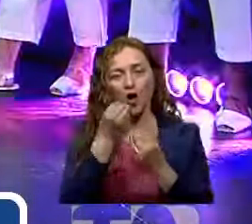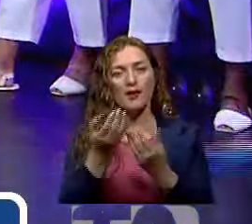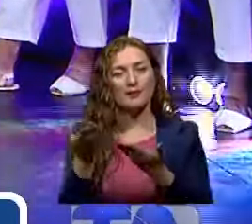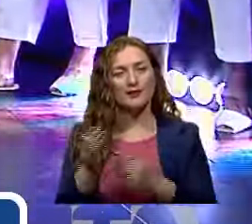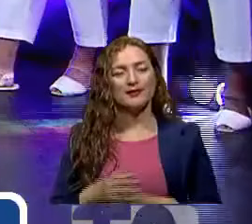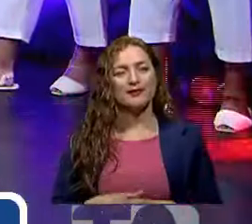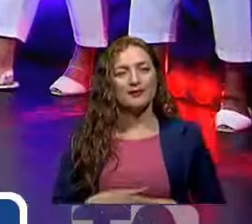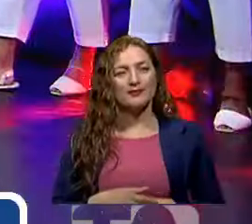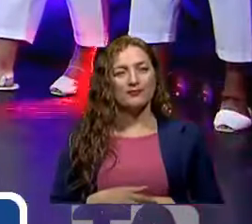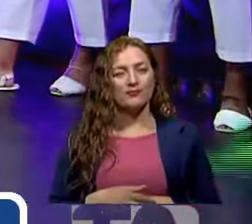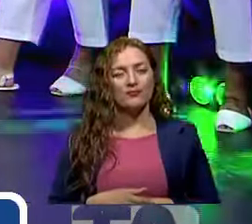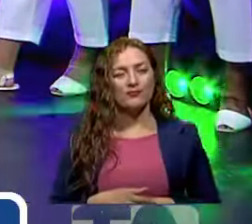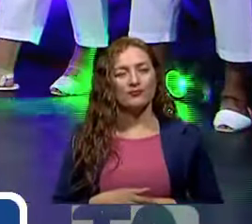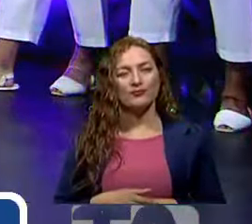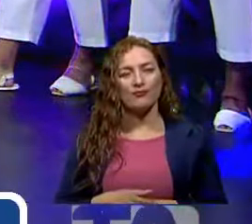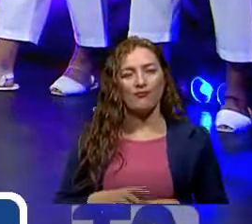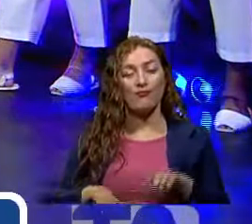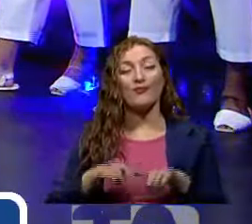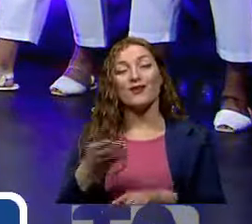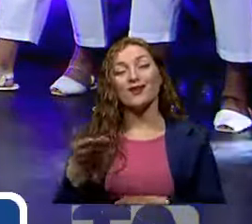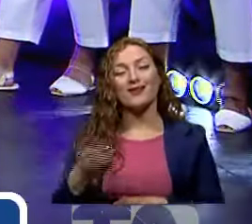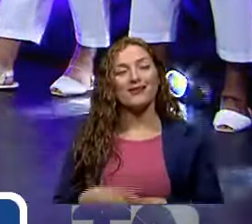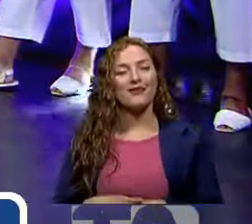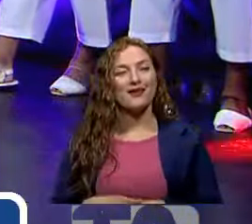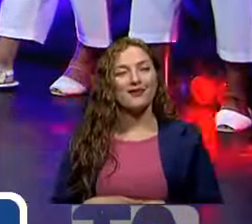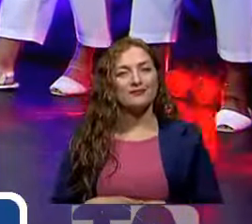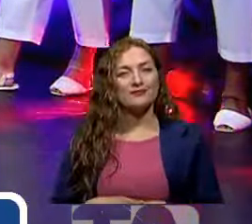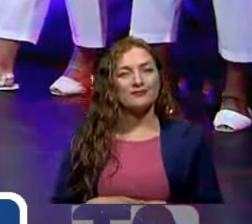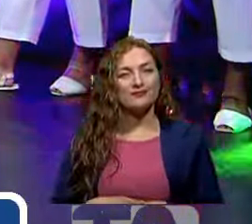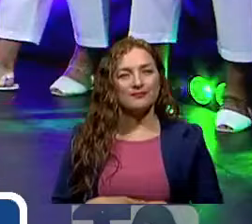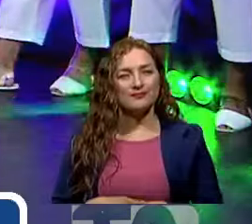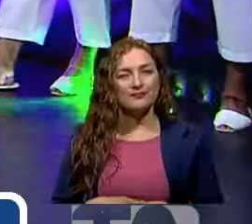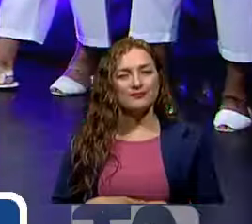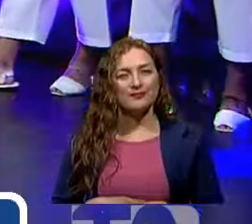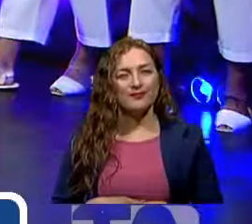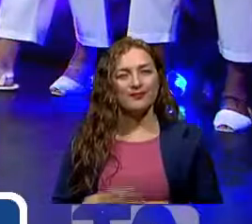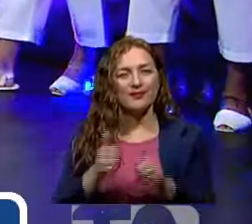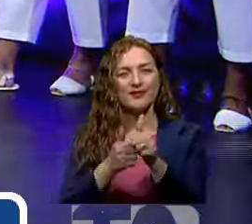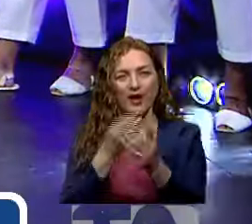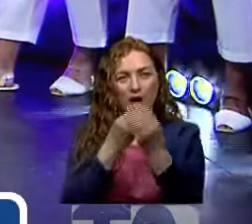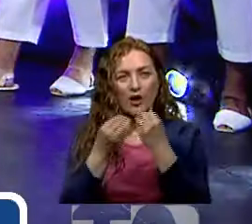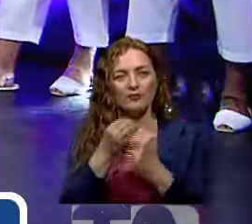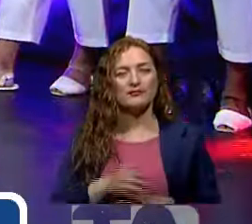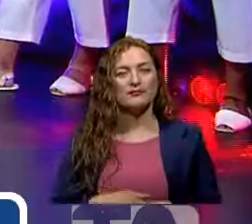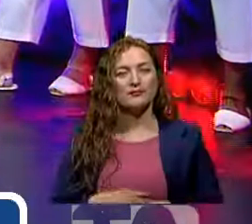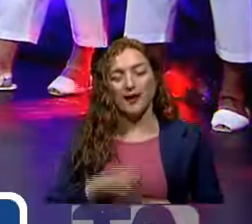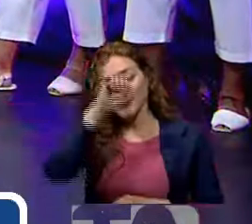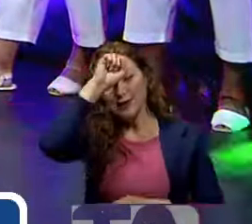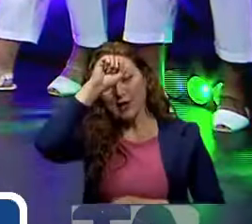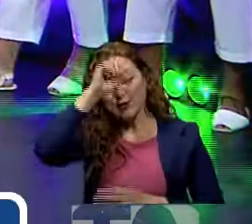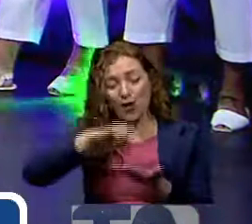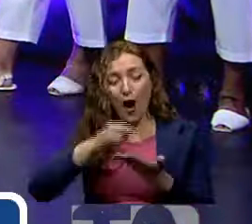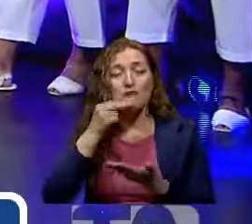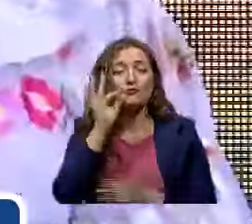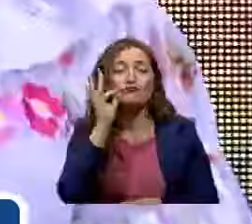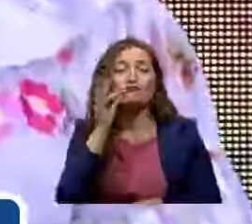a pasar a hablar con nuestra amiga que está por acá. Me voy a cruzar un poquito porque no puedo estar lejos de esto, tengo que estar cerca. De la fritadita deliciosa,